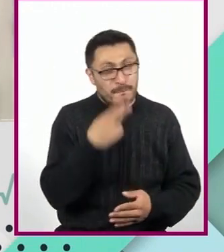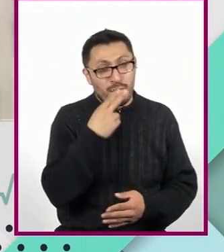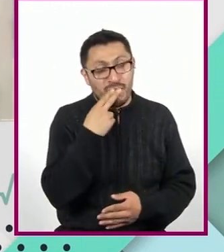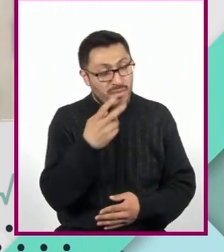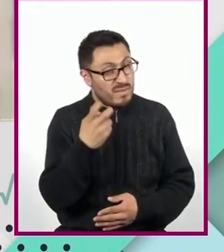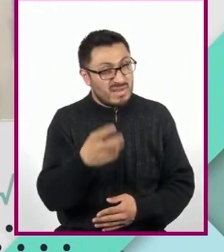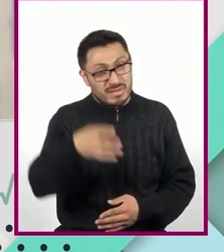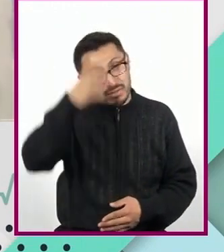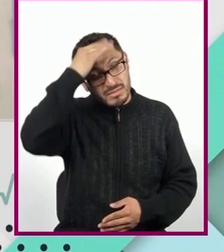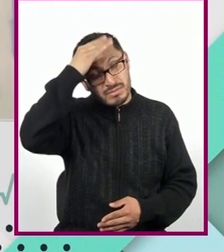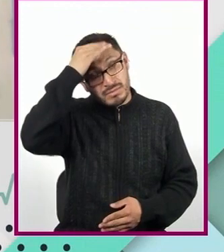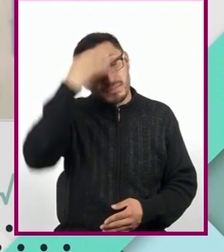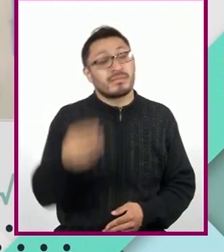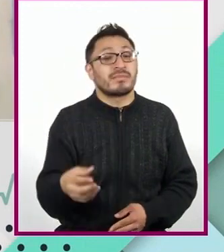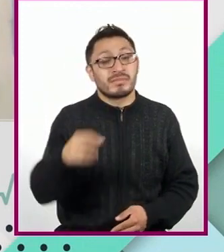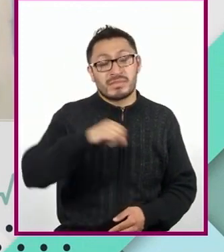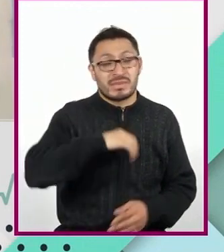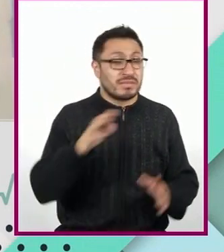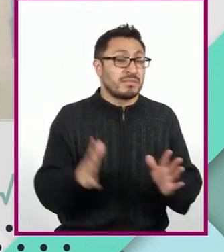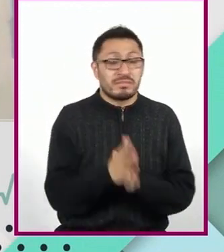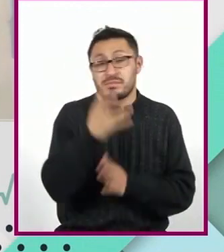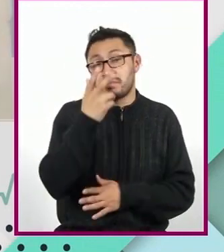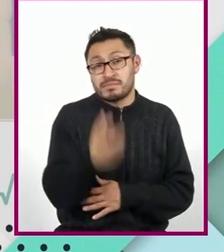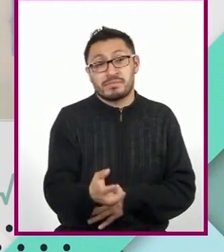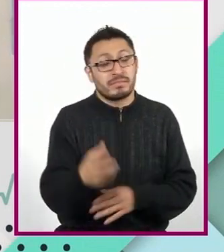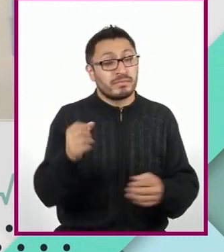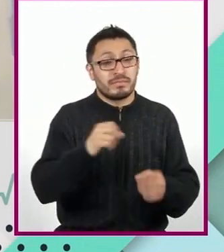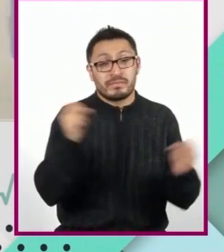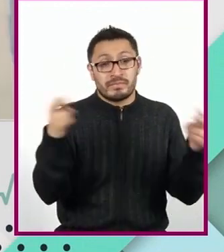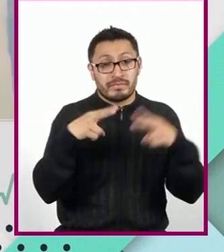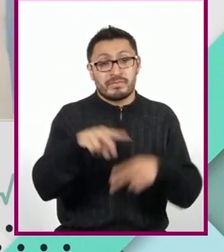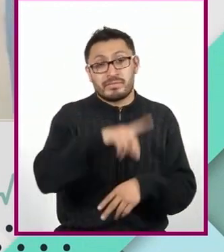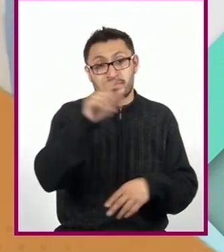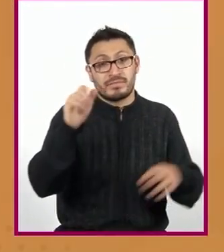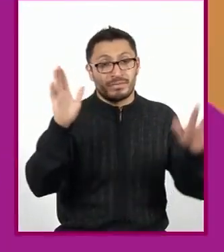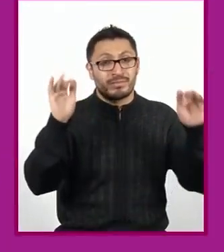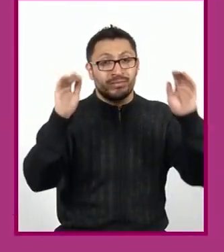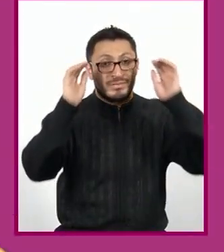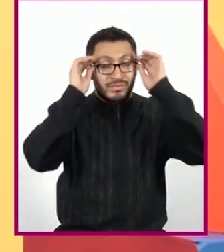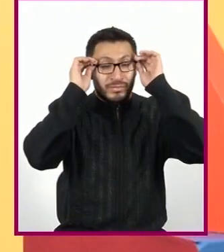este aprendizaje. Esta fue mi participación. Hasta la próxima.